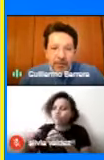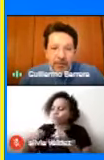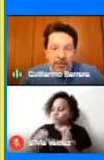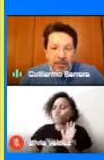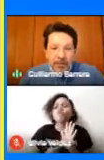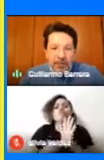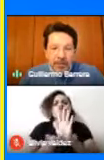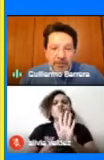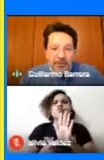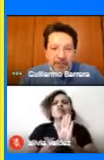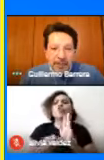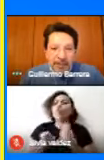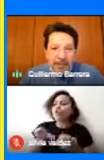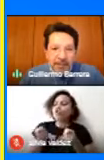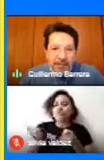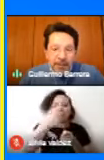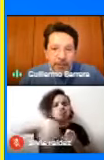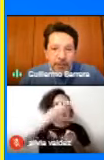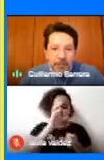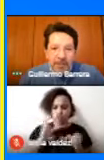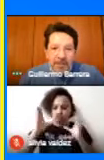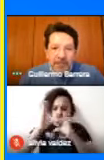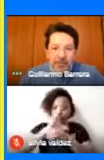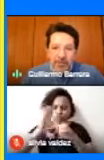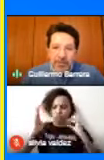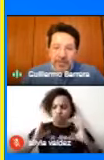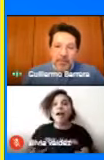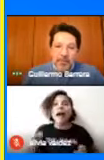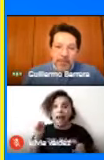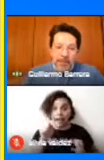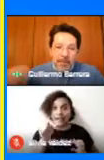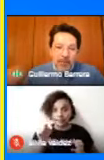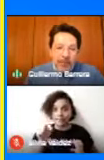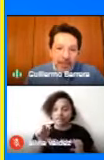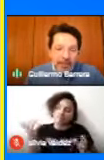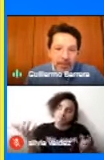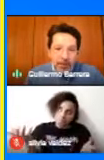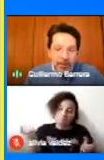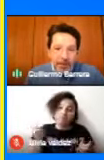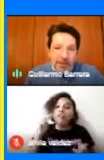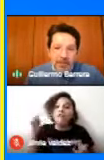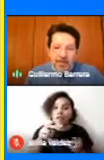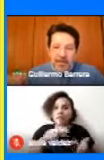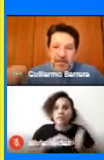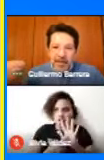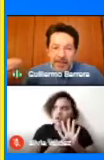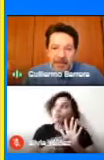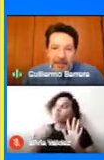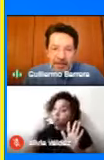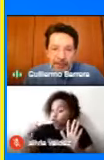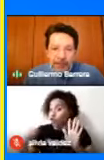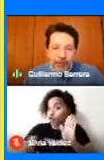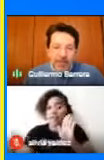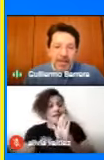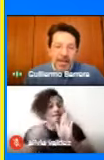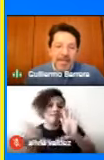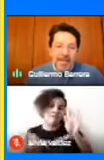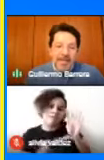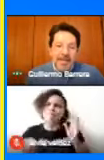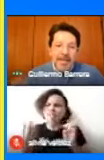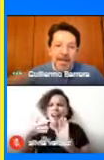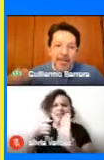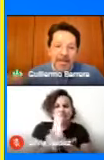y al control de los ciudadanos. En ese sentido, entonces, vemos que rinden cuentas, que generan informes,